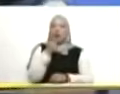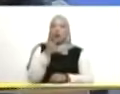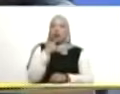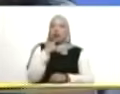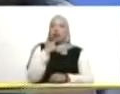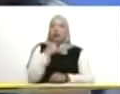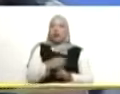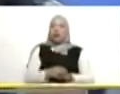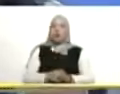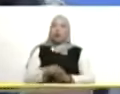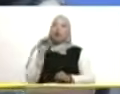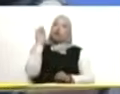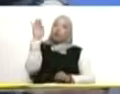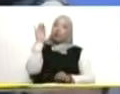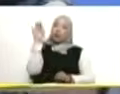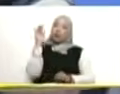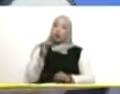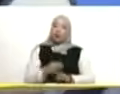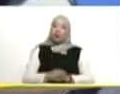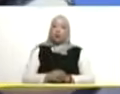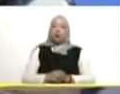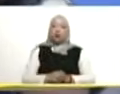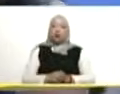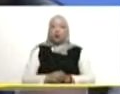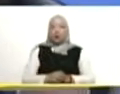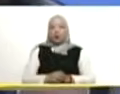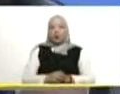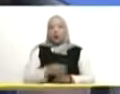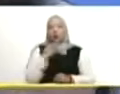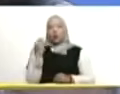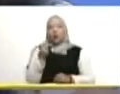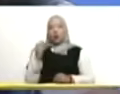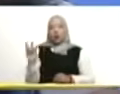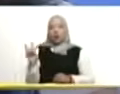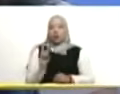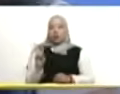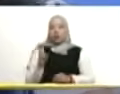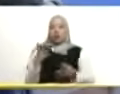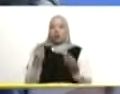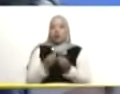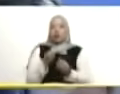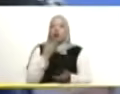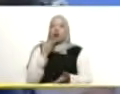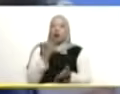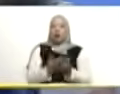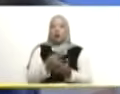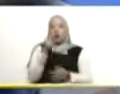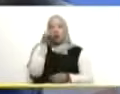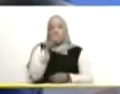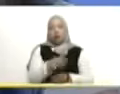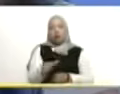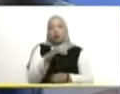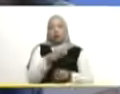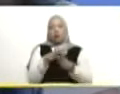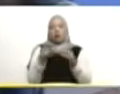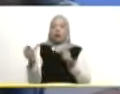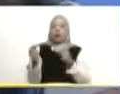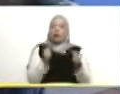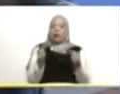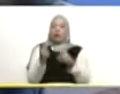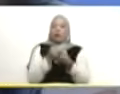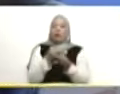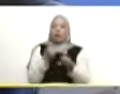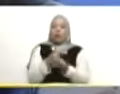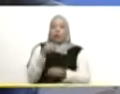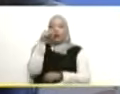su futuro. De verdad que, bueno, como jóvenes venezolanos estamos muy agradecidos por todo este debate que se ha dado